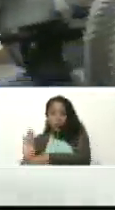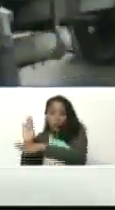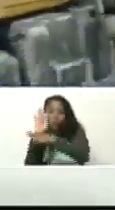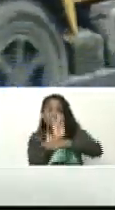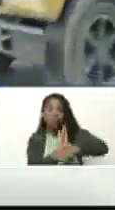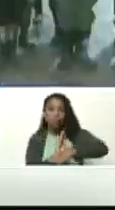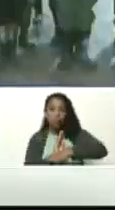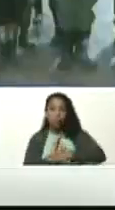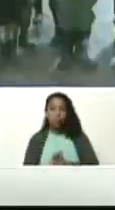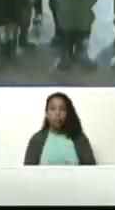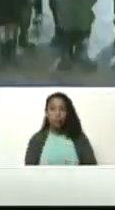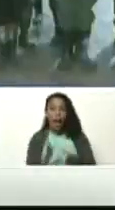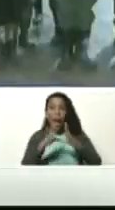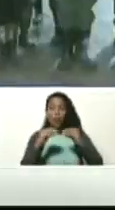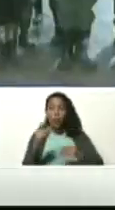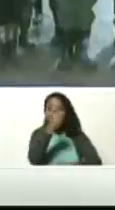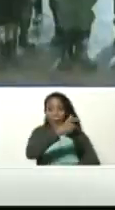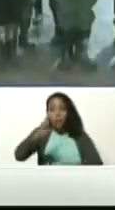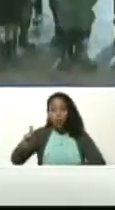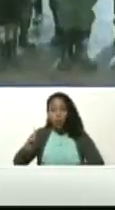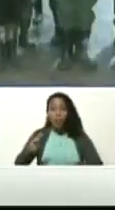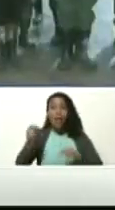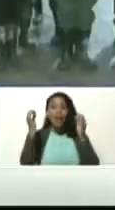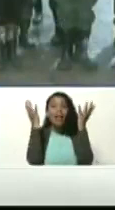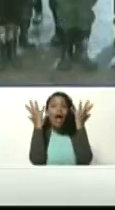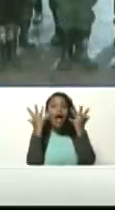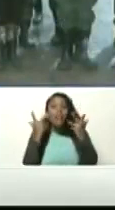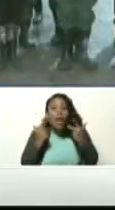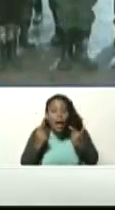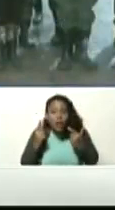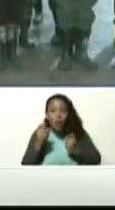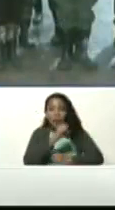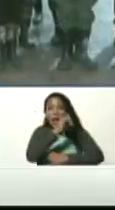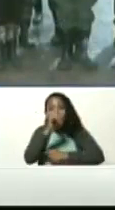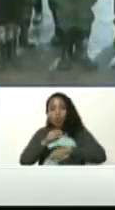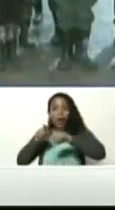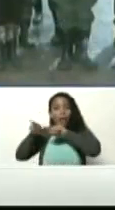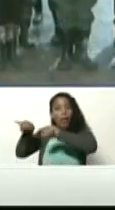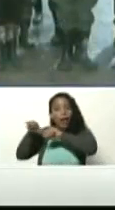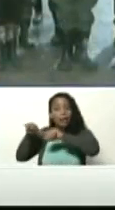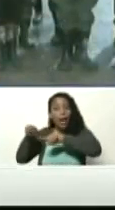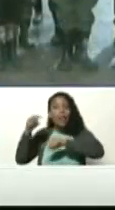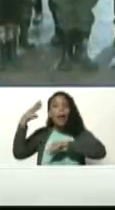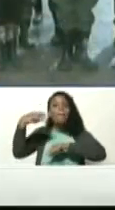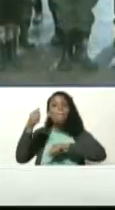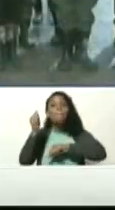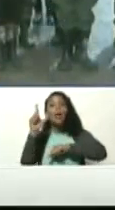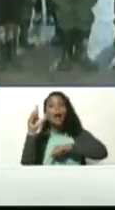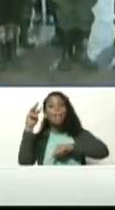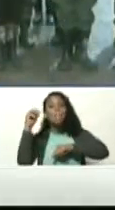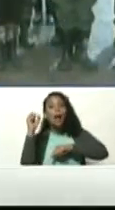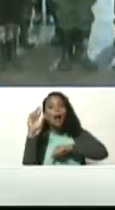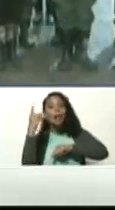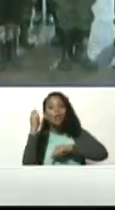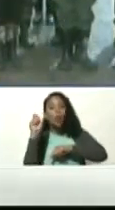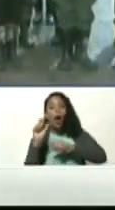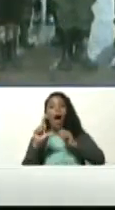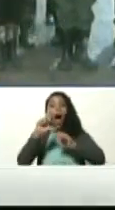cuidando a toda la gente del Castaño, toda la gente de la zona del Palmarito. Y nos comunicamos